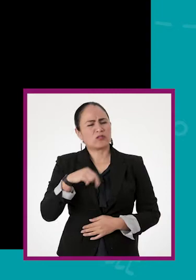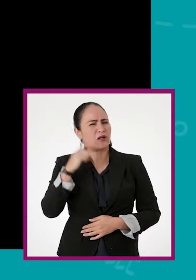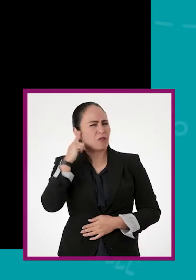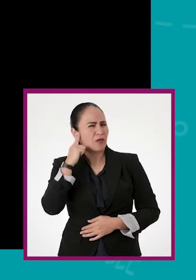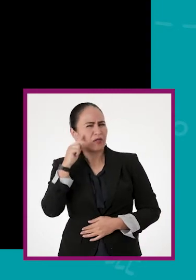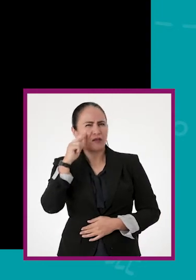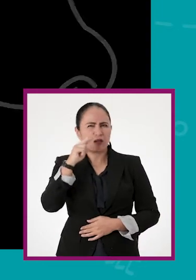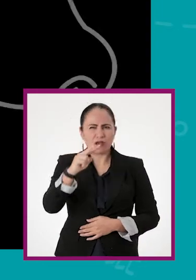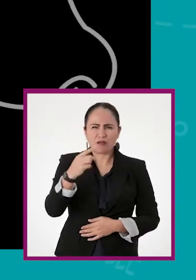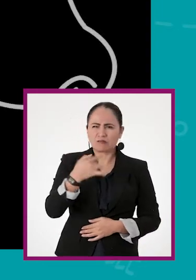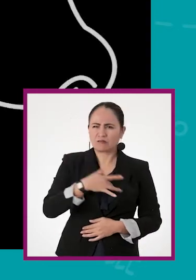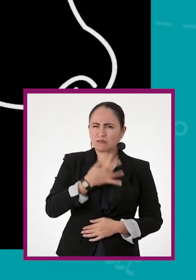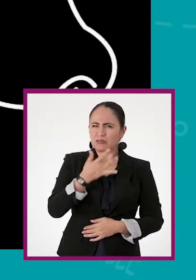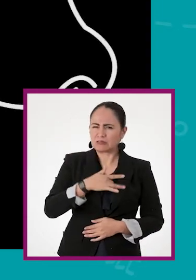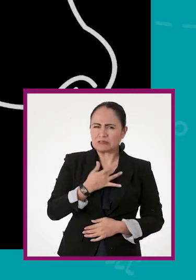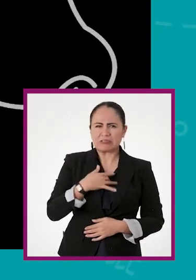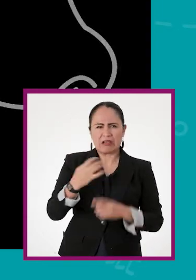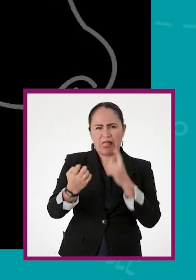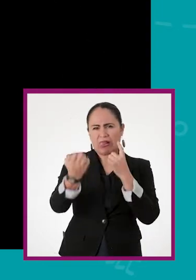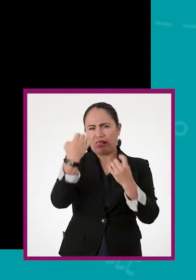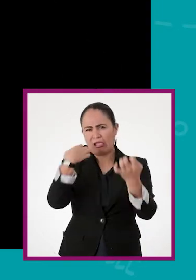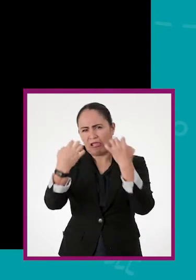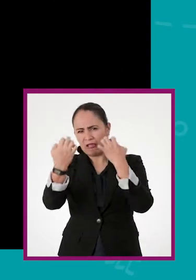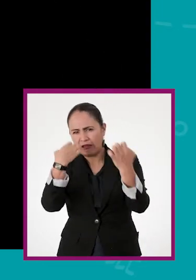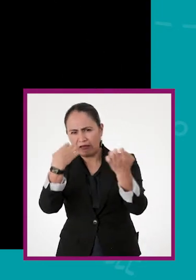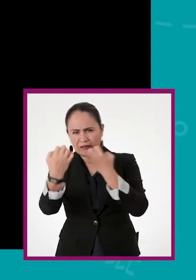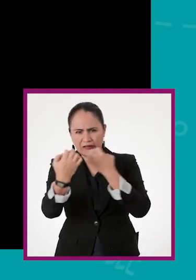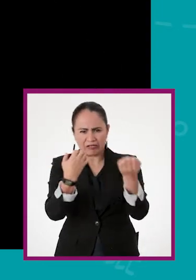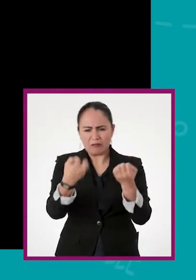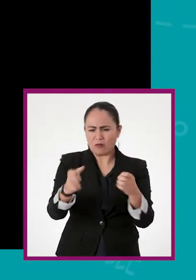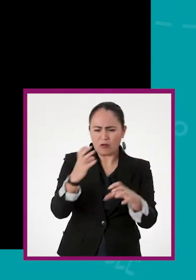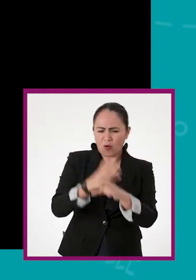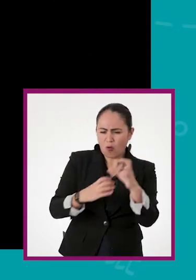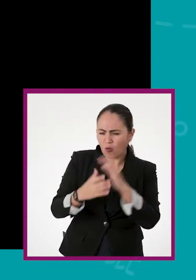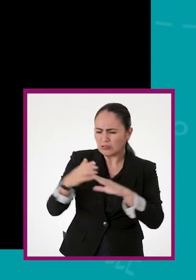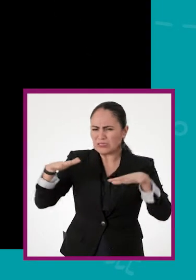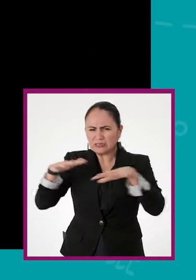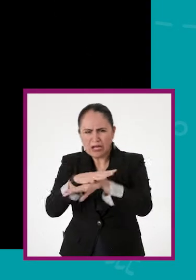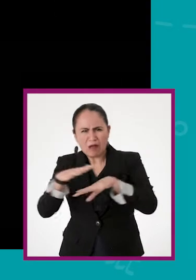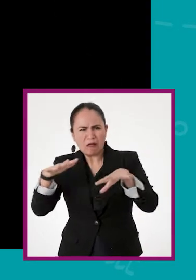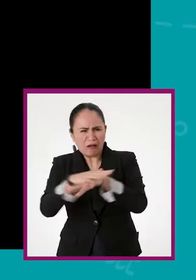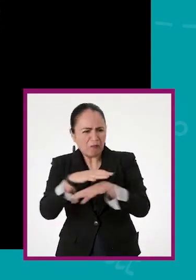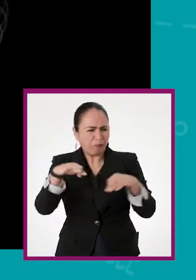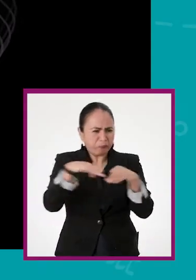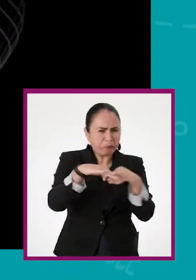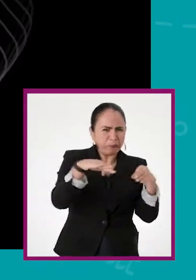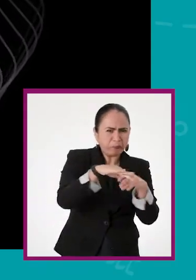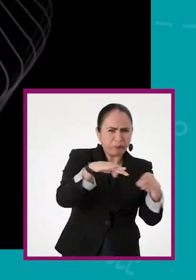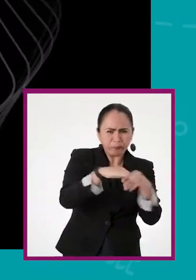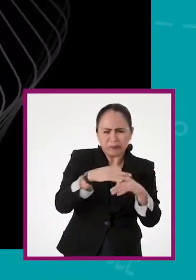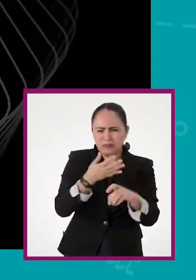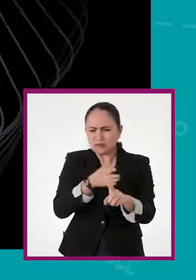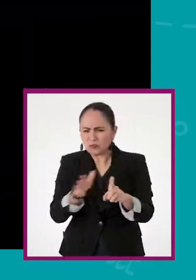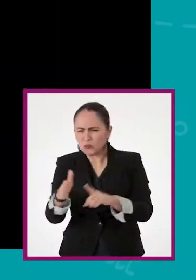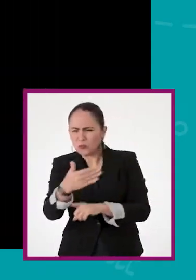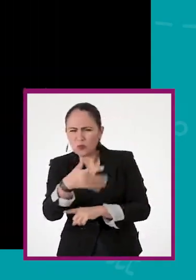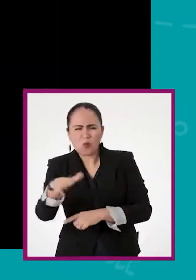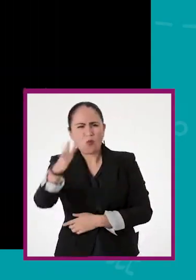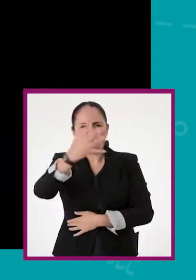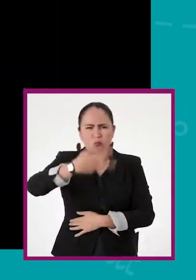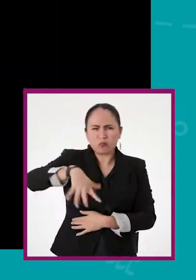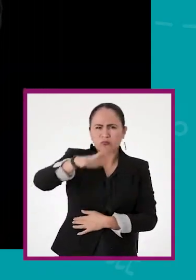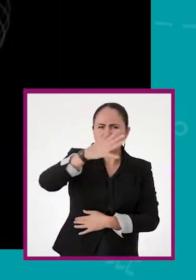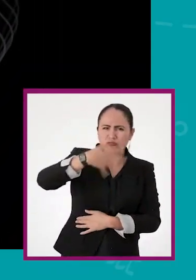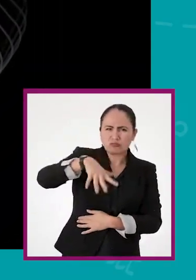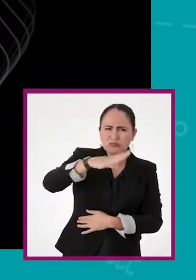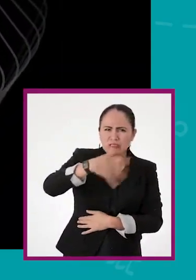Nuestros sentidos nos engañan, nos atan a este caos de cosas perecederas y mudables, a este discurrir sin ton ni son en el